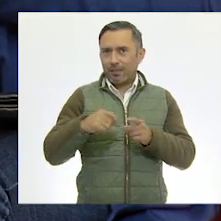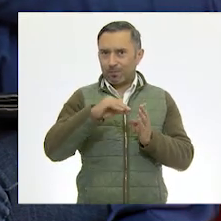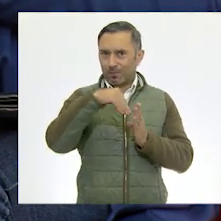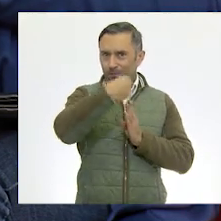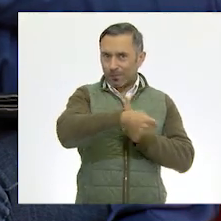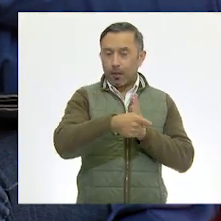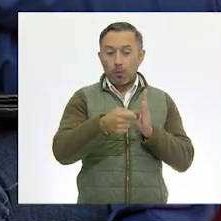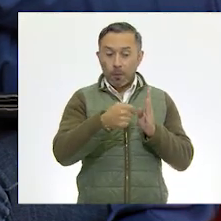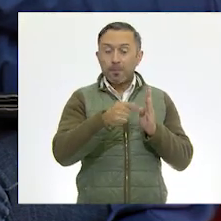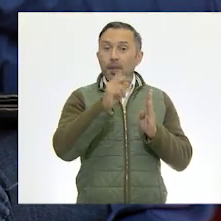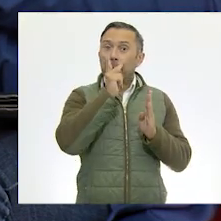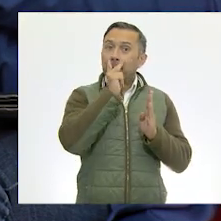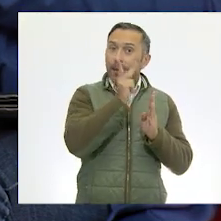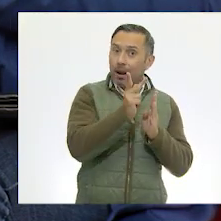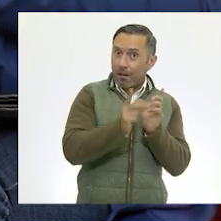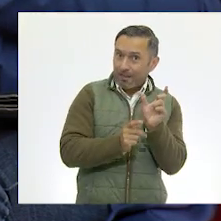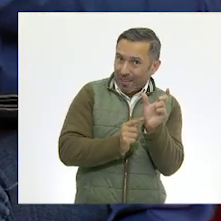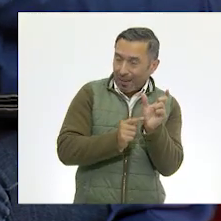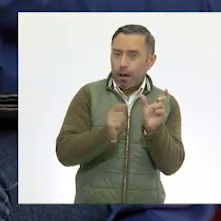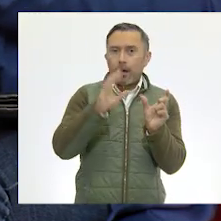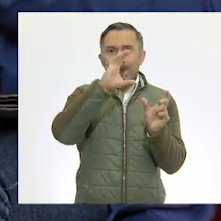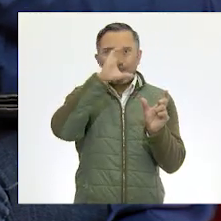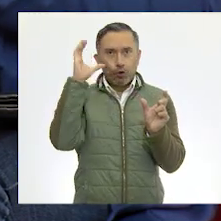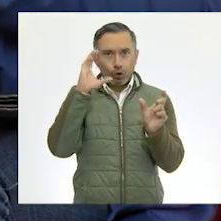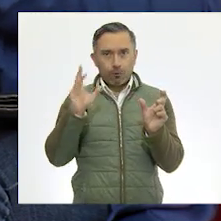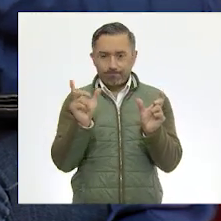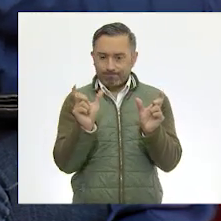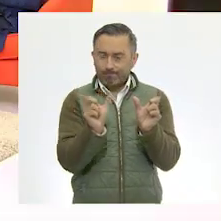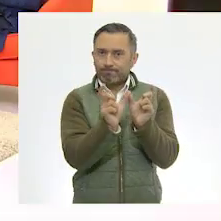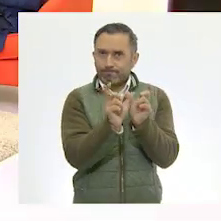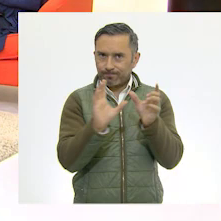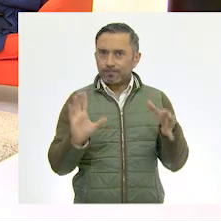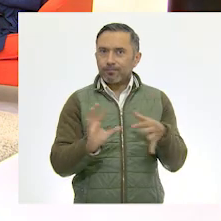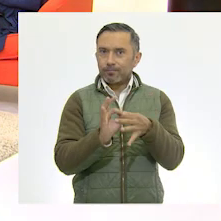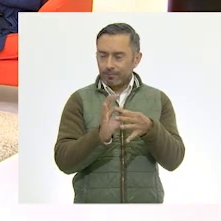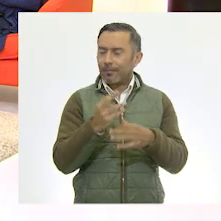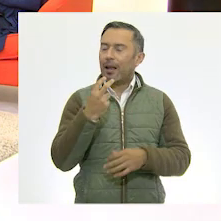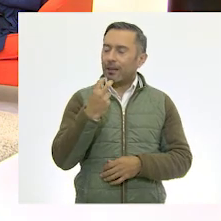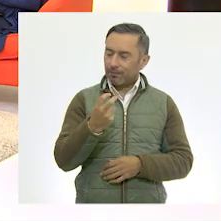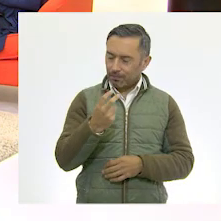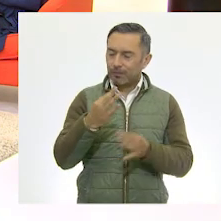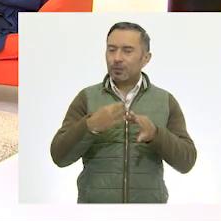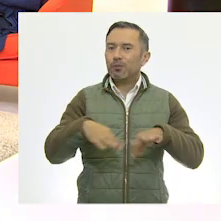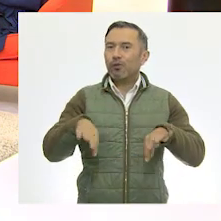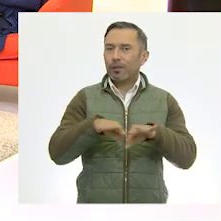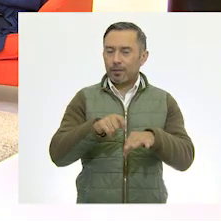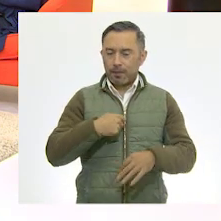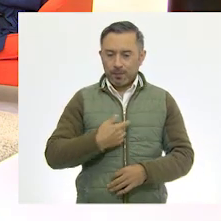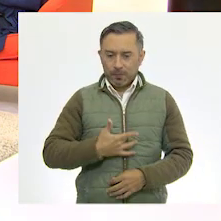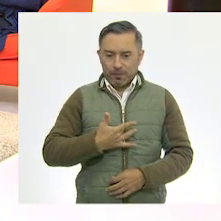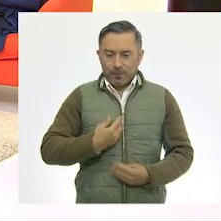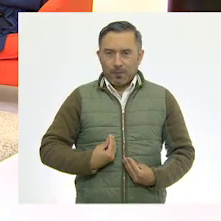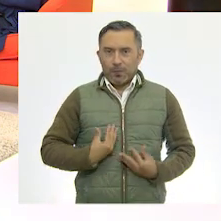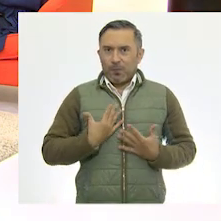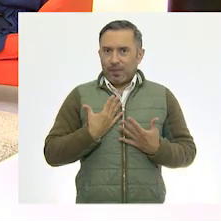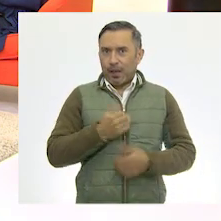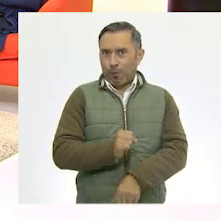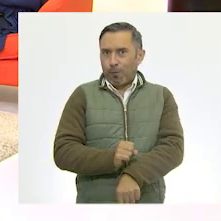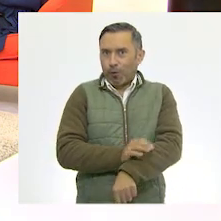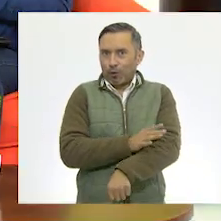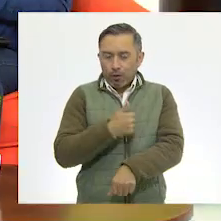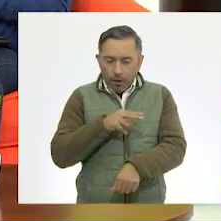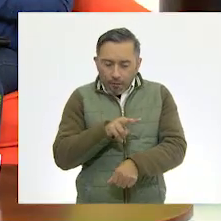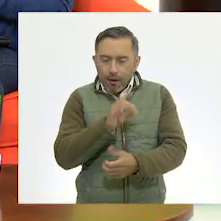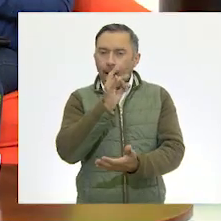pueda expresar, porque finalmente también es que el niño reconozca estas emociones, como las hacemos nosotros, porque al reconocerlos